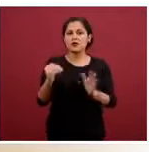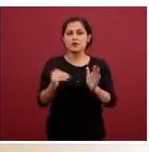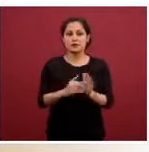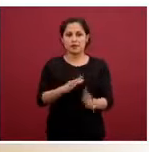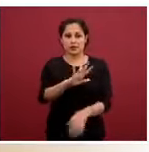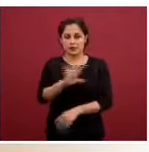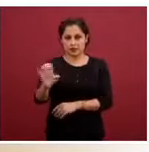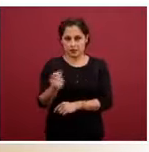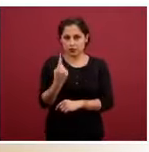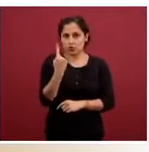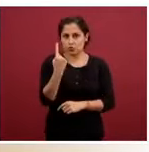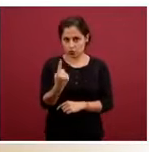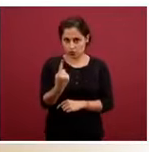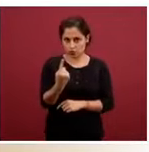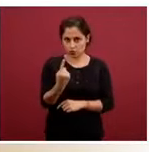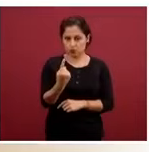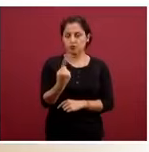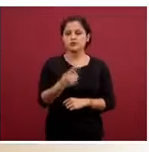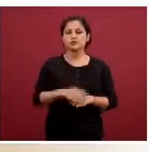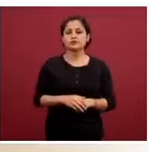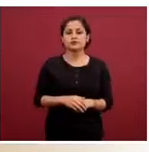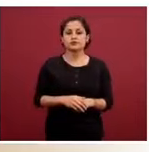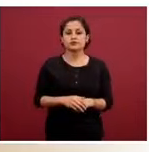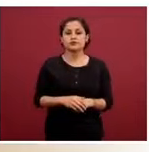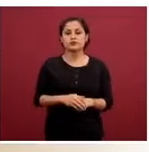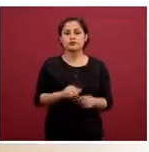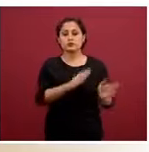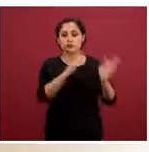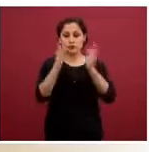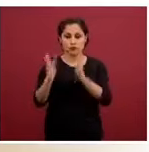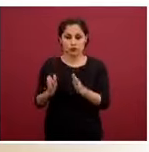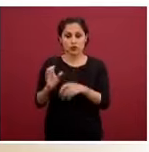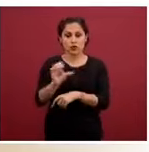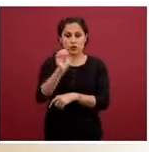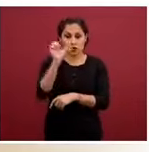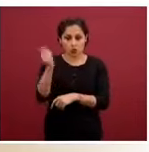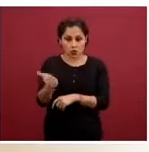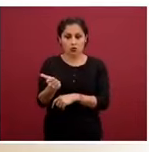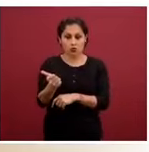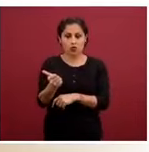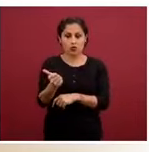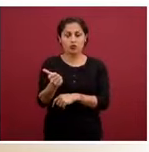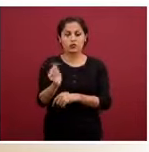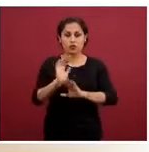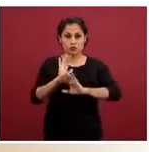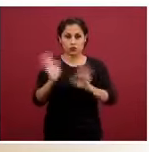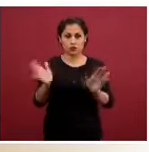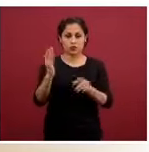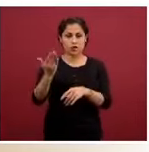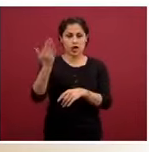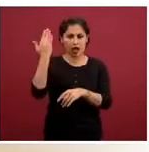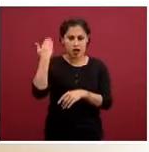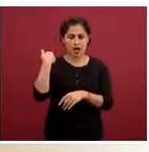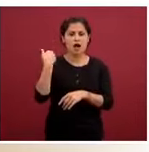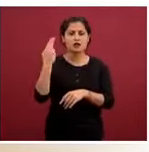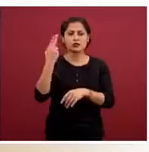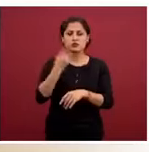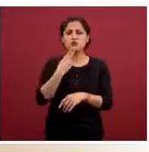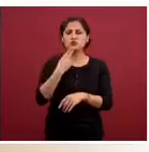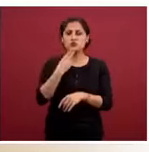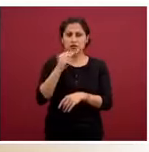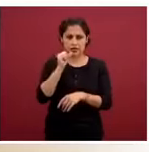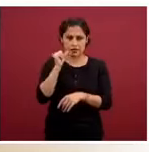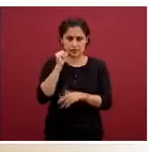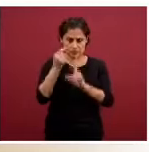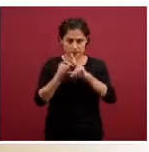9.501, esa es la actualización para hoy. Presentamos un nuevo dato, de hecho lo estábamos manejando ya desde las presentaciones de ayer,